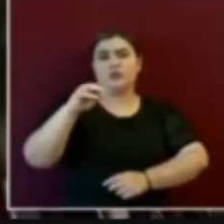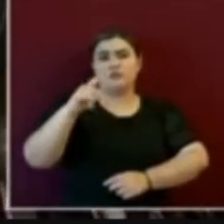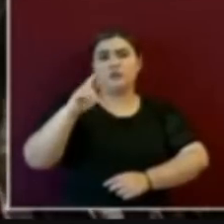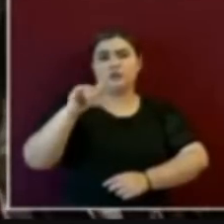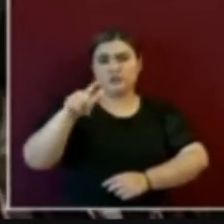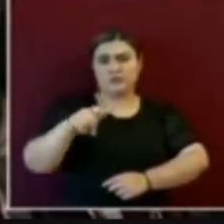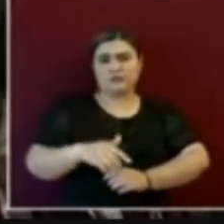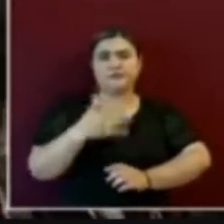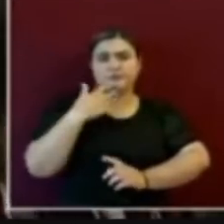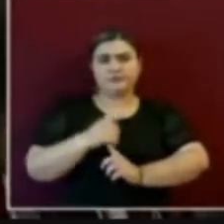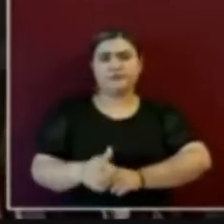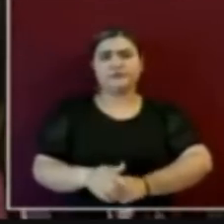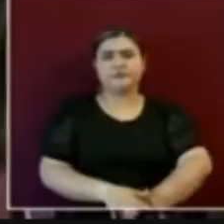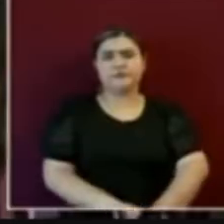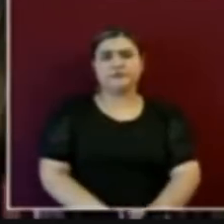¿Perdón?